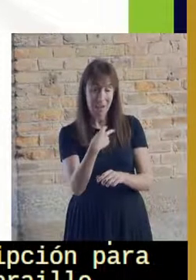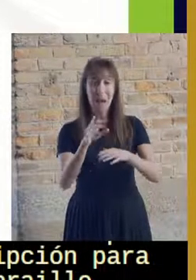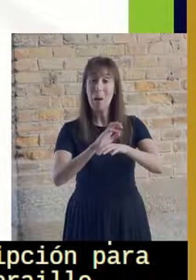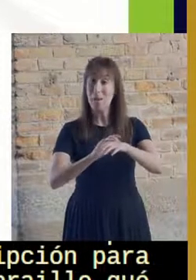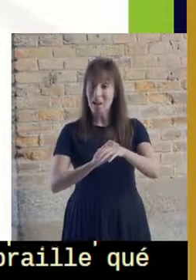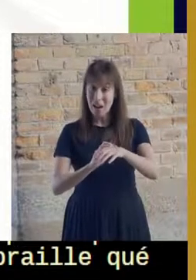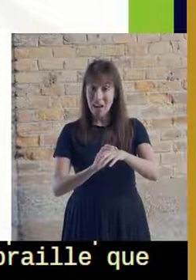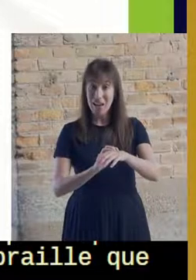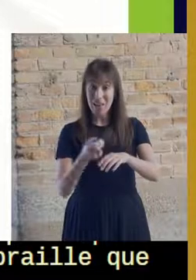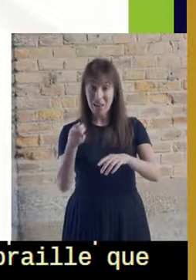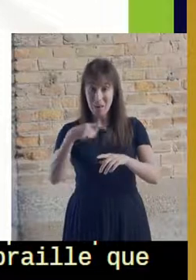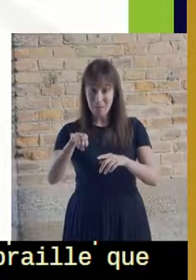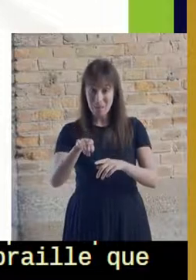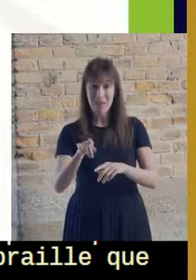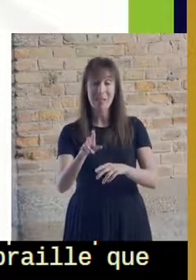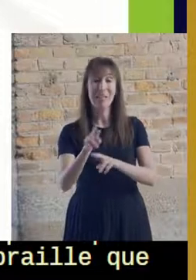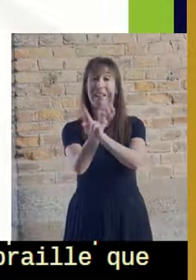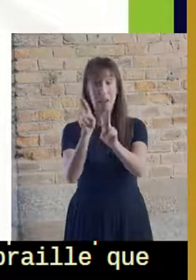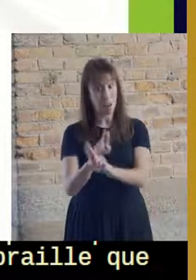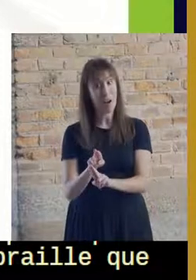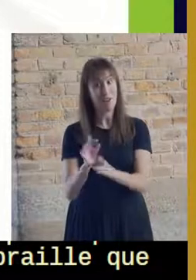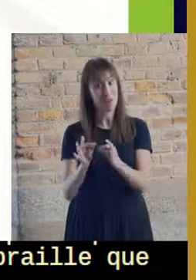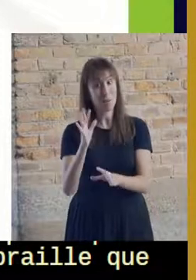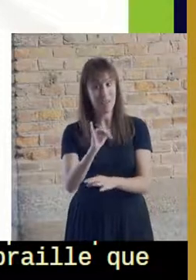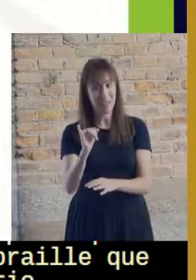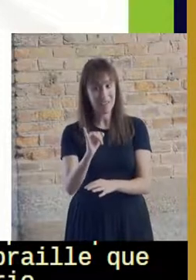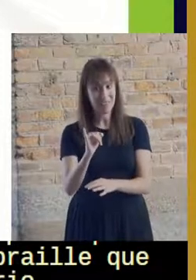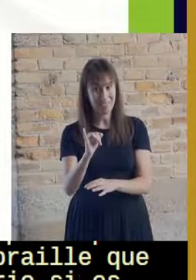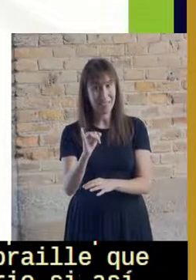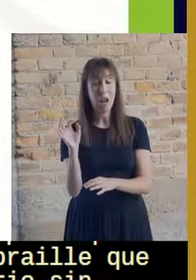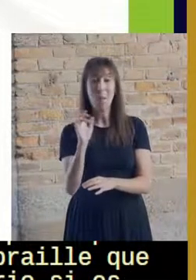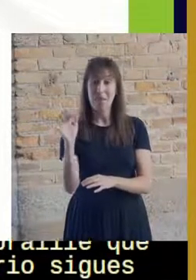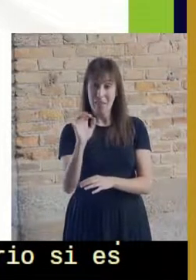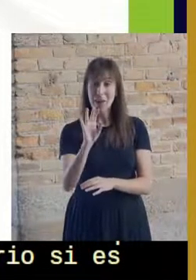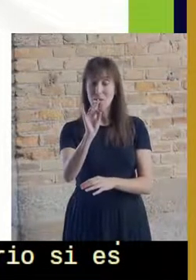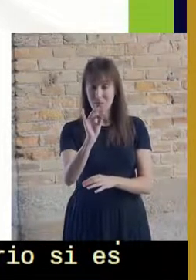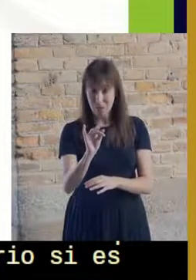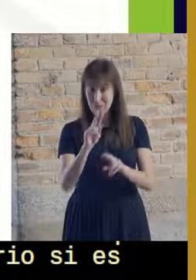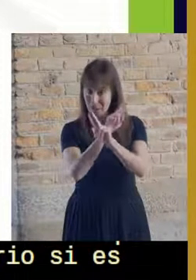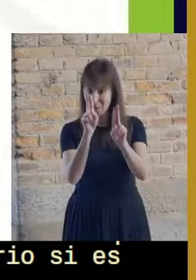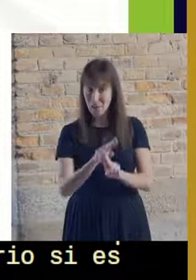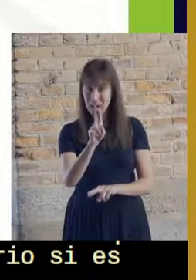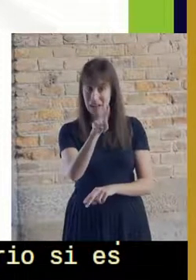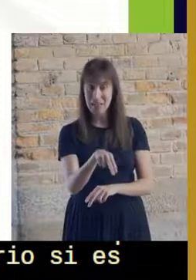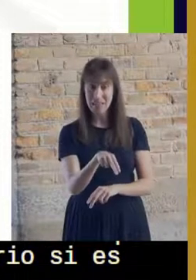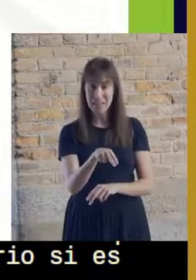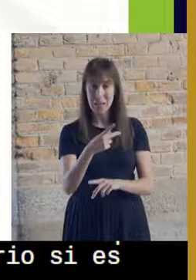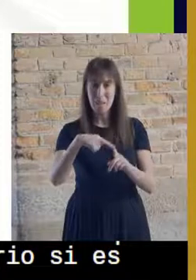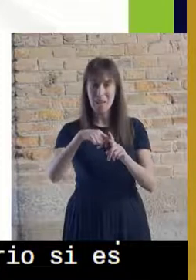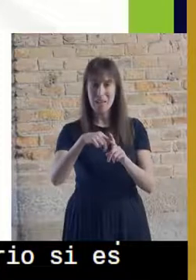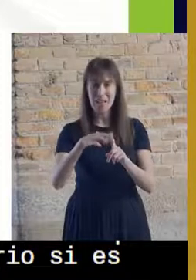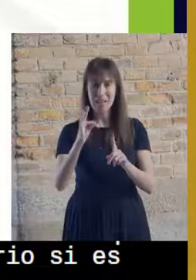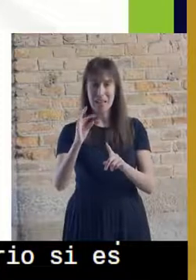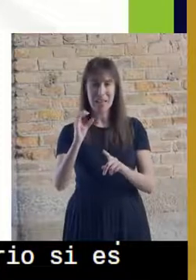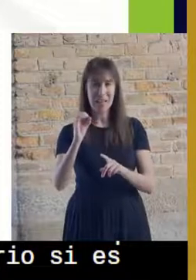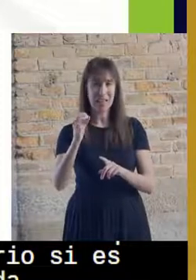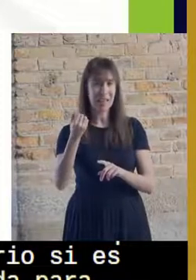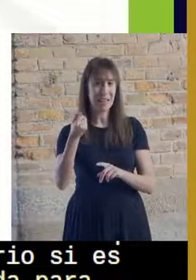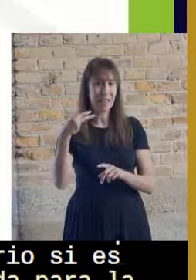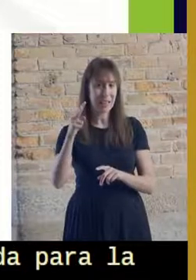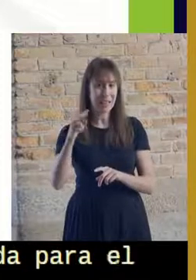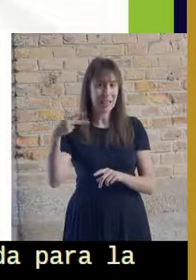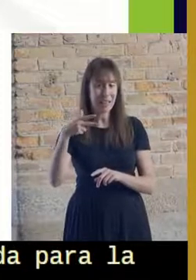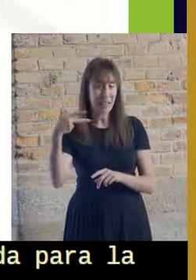que por suerte el brille sí es internacional el abecedario sí es internacional y el touch tour Esto es lo que nos queda para la